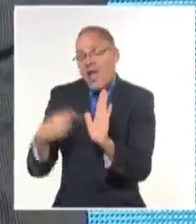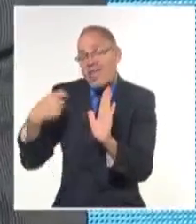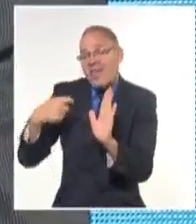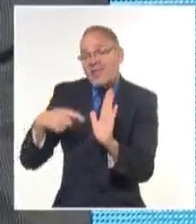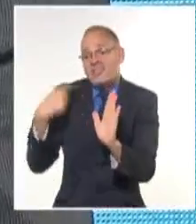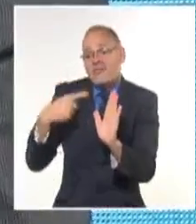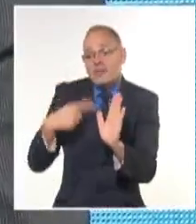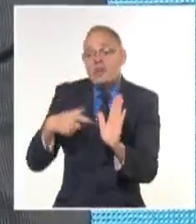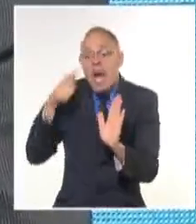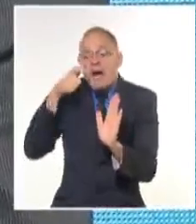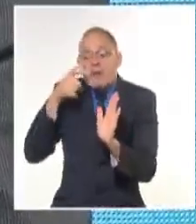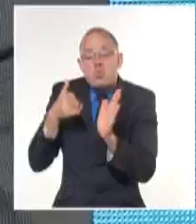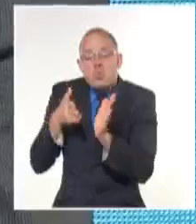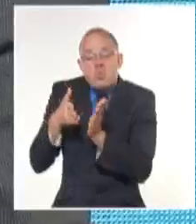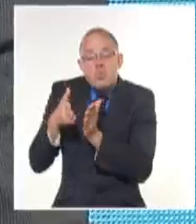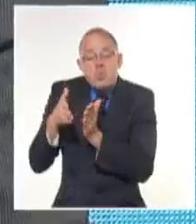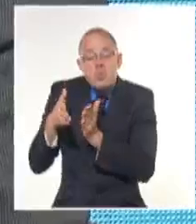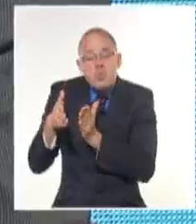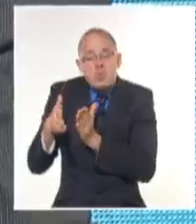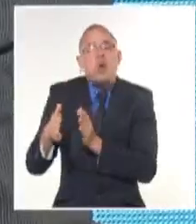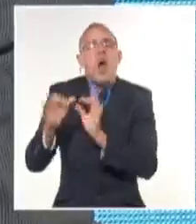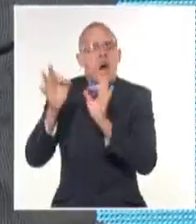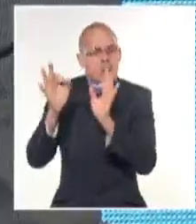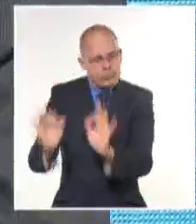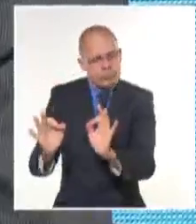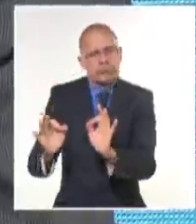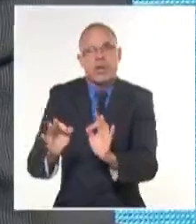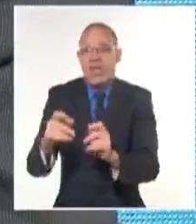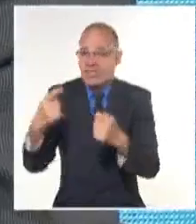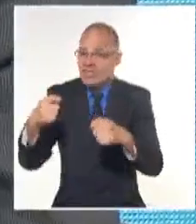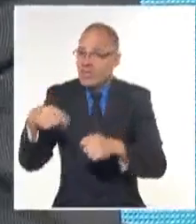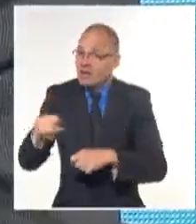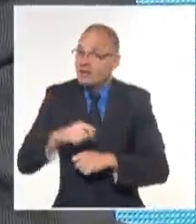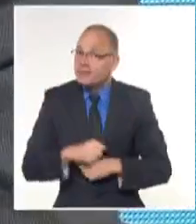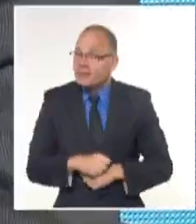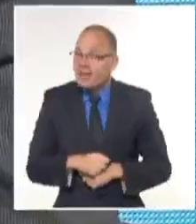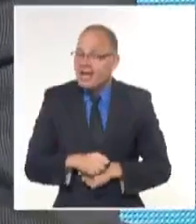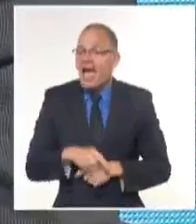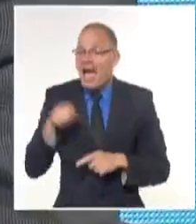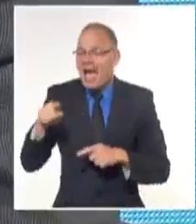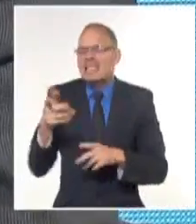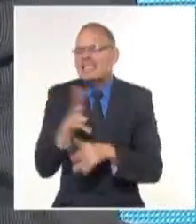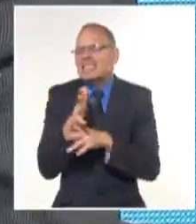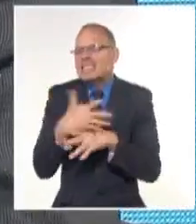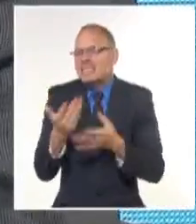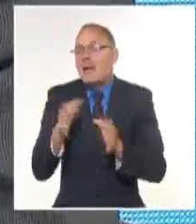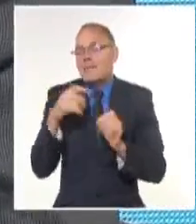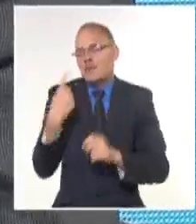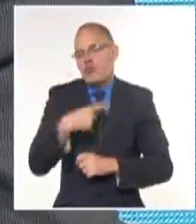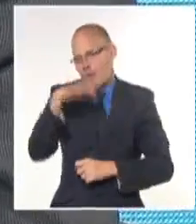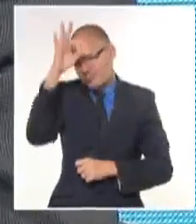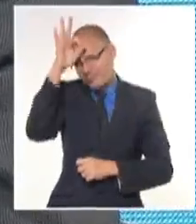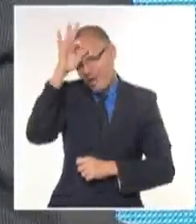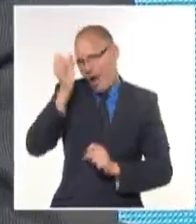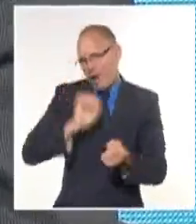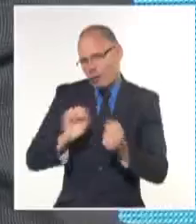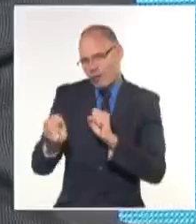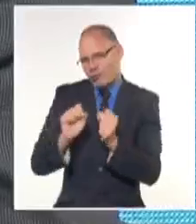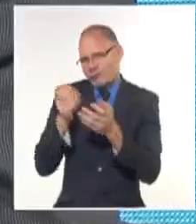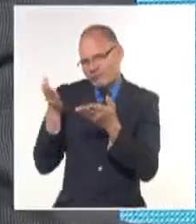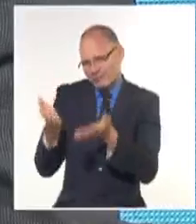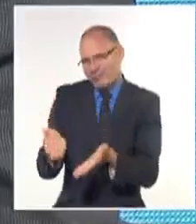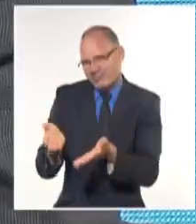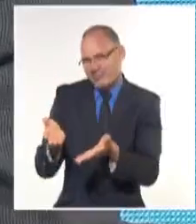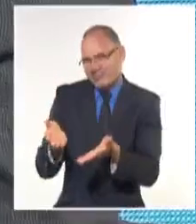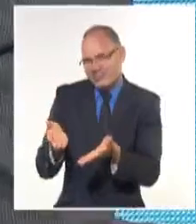satisfecho, por lo tanto, la necesidad que tenía desde el punto de vista social. Eso es parte del desarrollo de la auditoría en cuanto a las confirmaciones que, por supuesto,